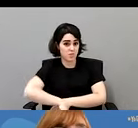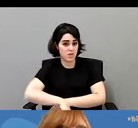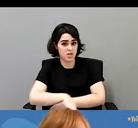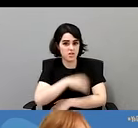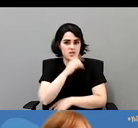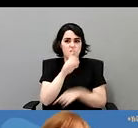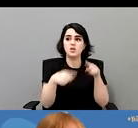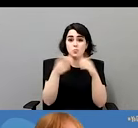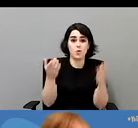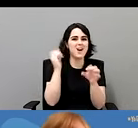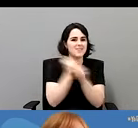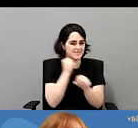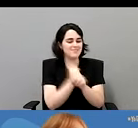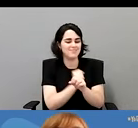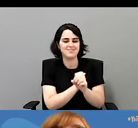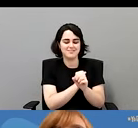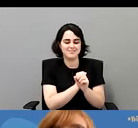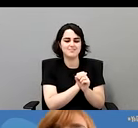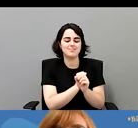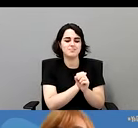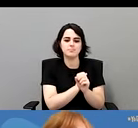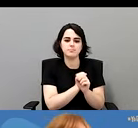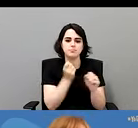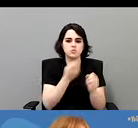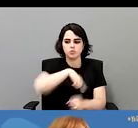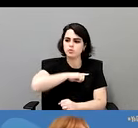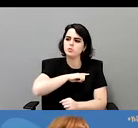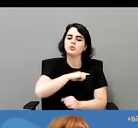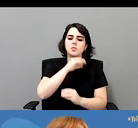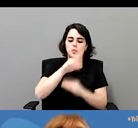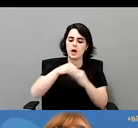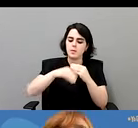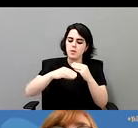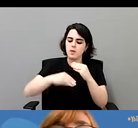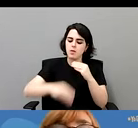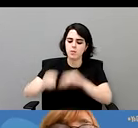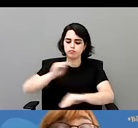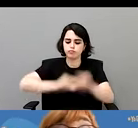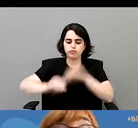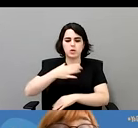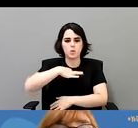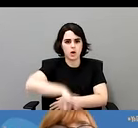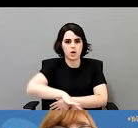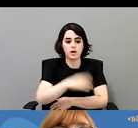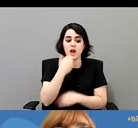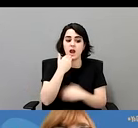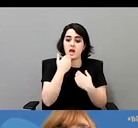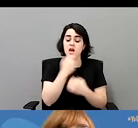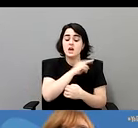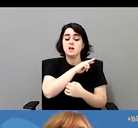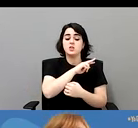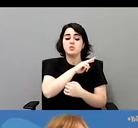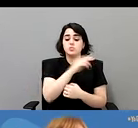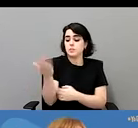Para trabajar. Con esto iremos diciendo más cositas. Y en la regulación que teníamos en